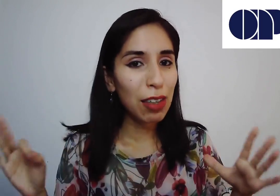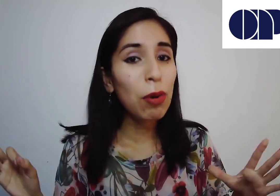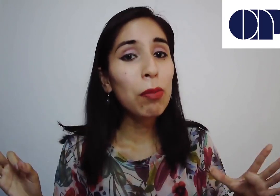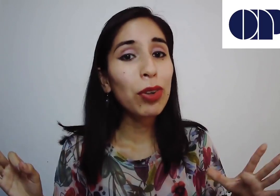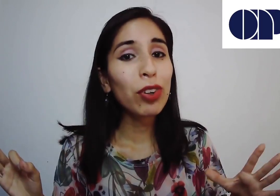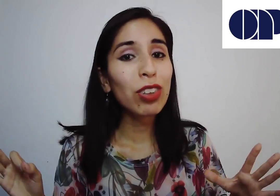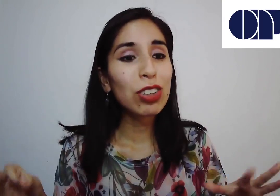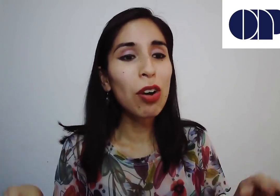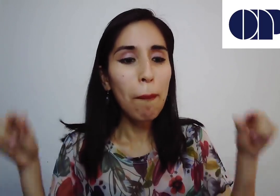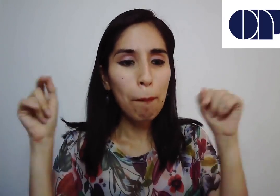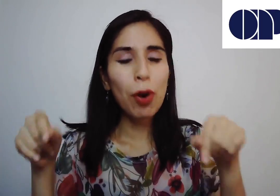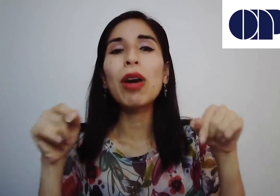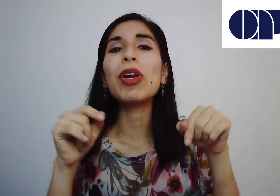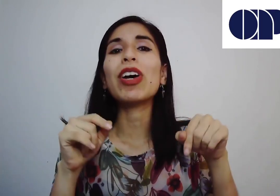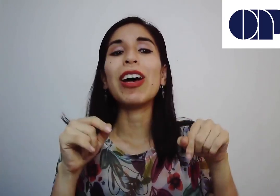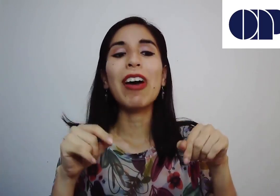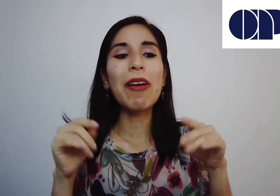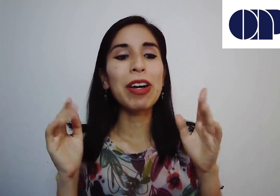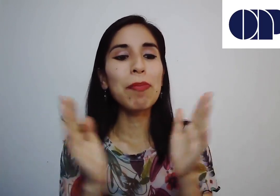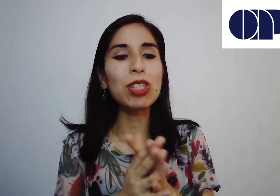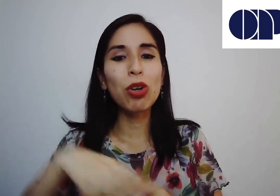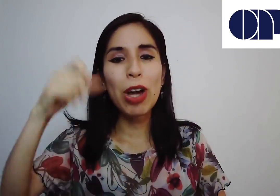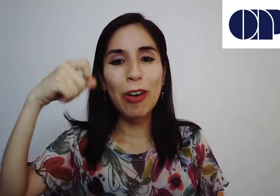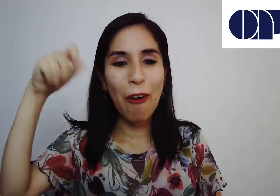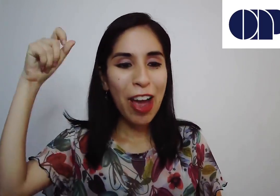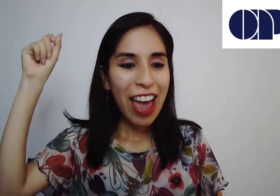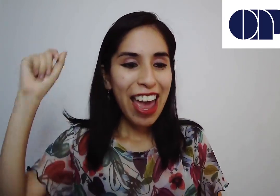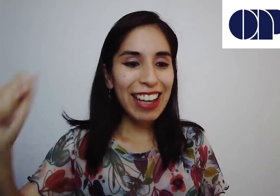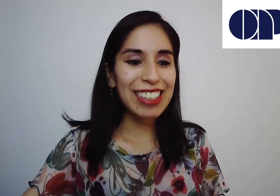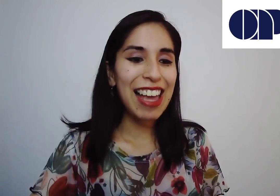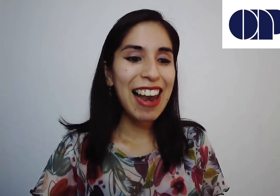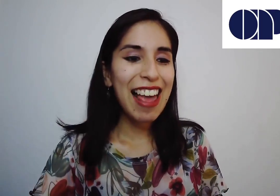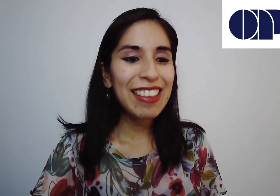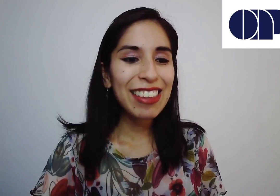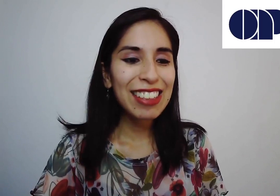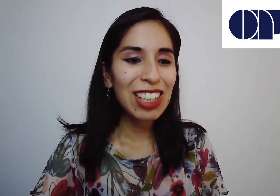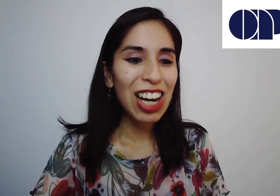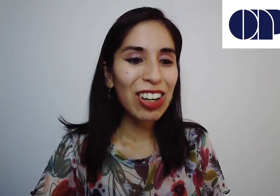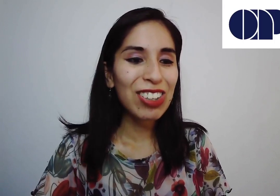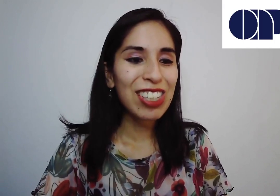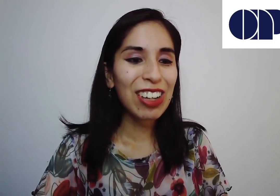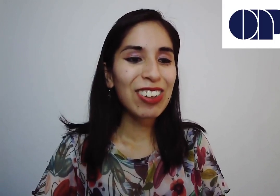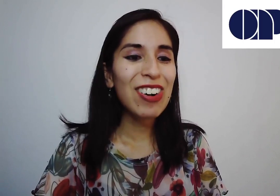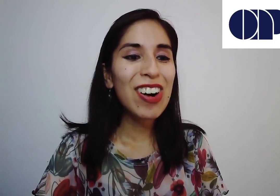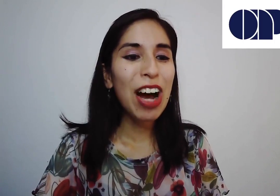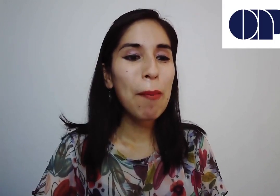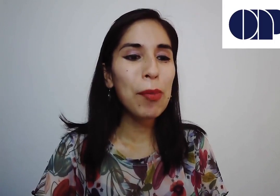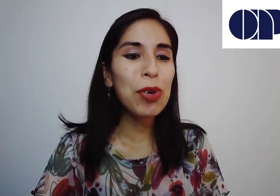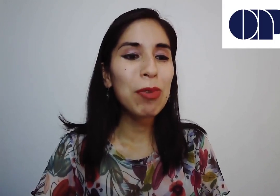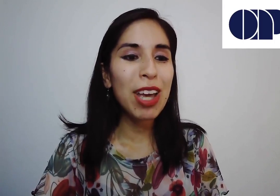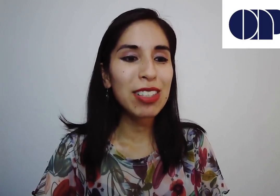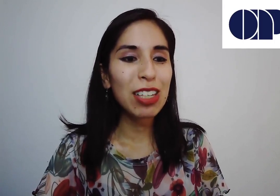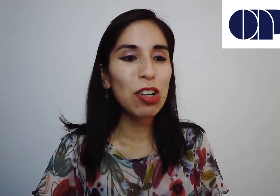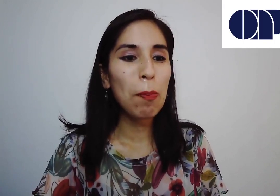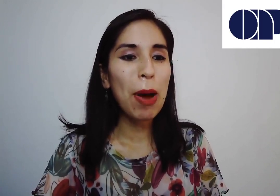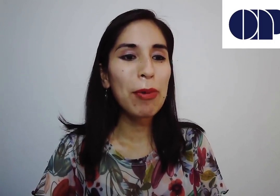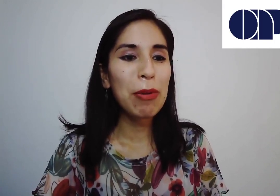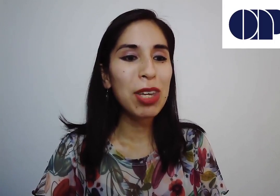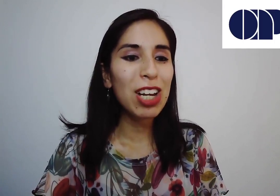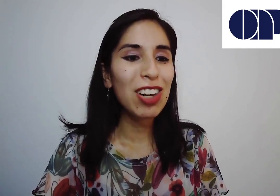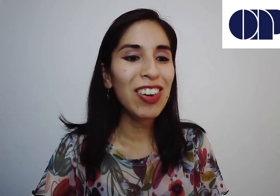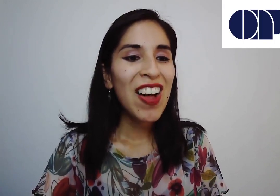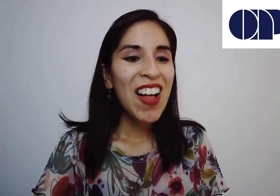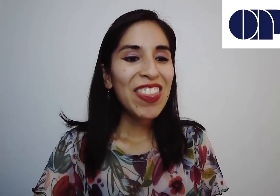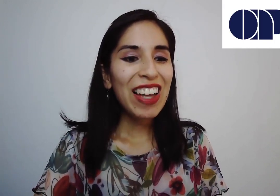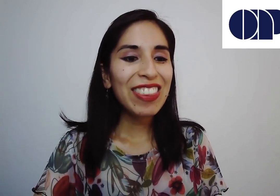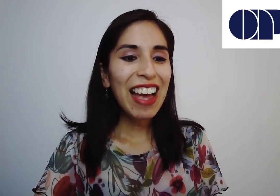activo el modo rotación póngame logrado haber visto bueno excelente señora rosas rojas muy bien señor pablo